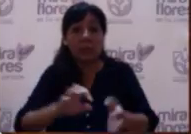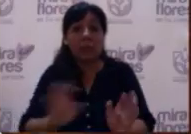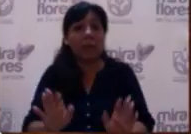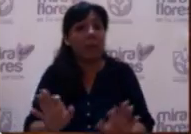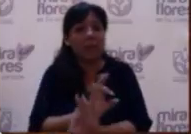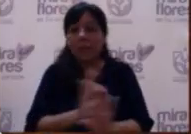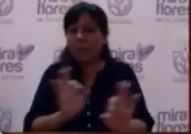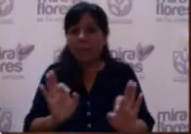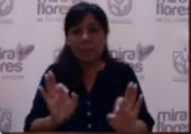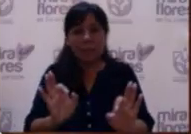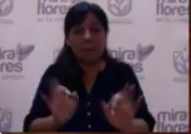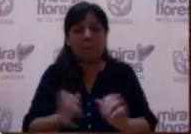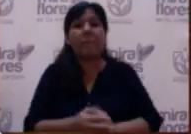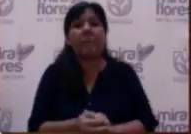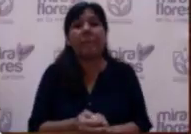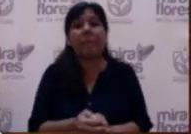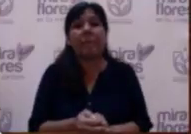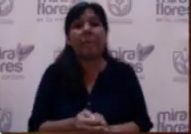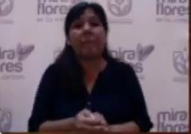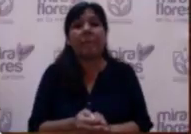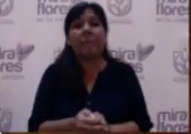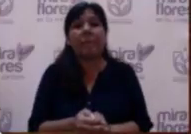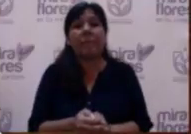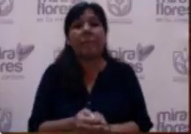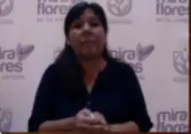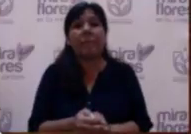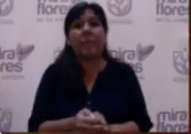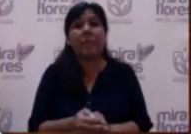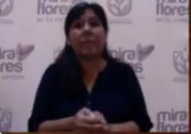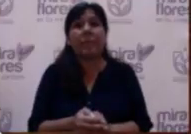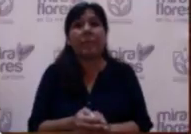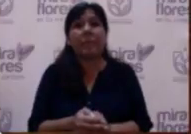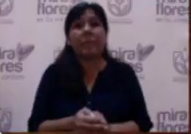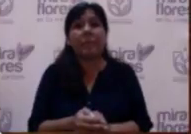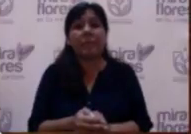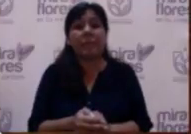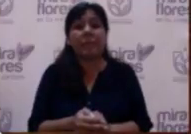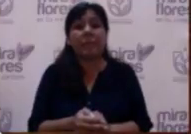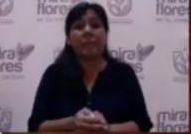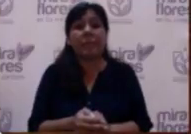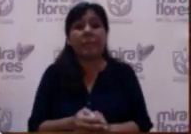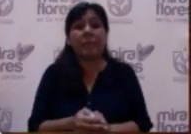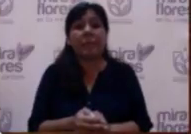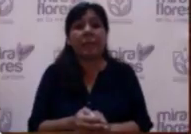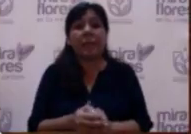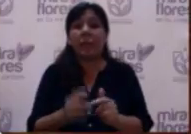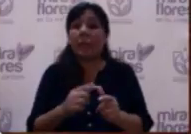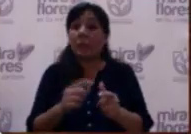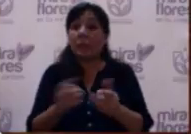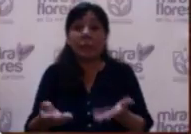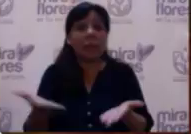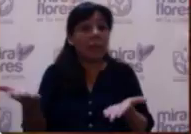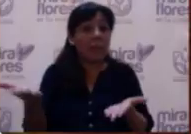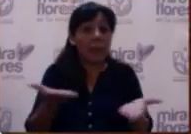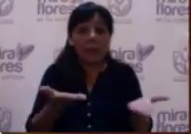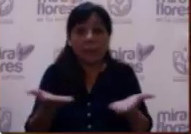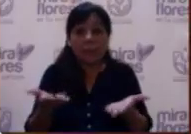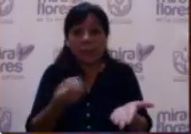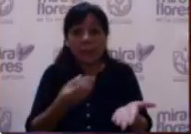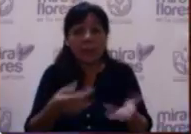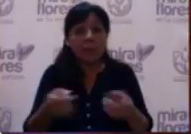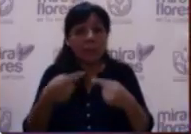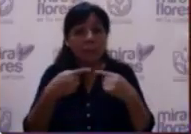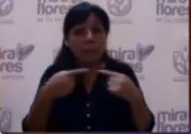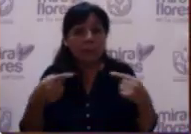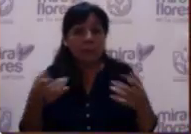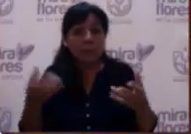Ningún pedido, señor alcalde. Muy bien. Entonces abrimos la estación si es que hay algún miembro del Consejo que tiene algún informe que hacer.